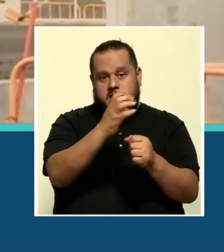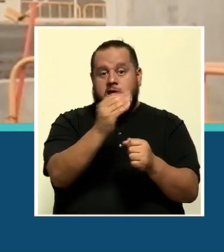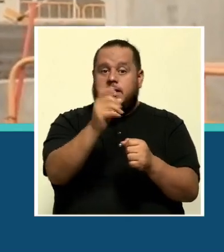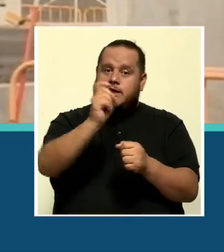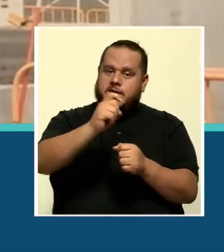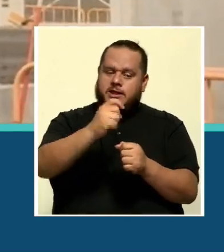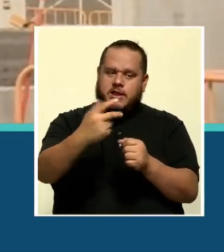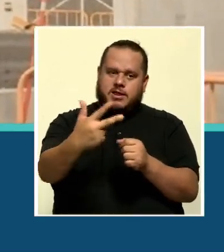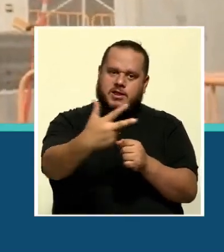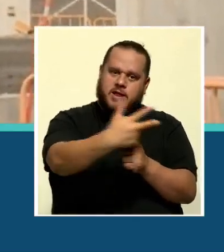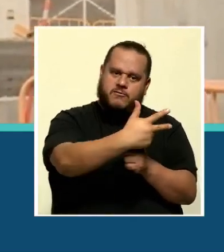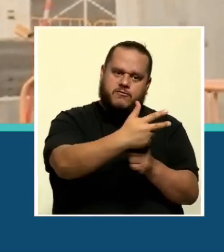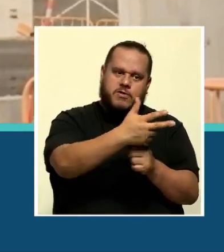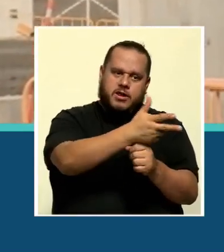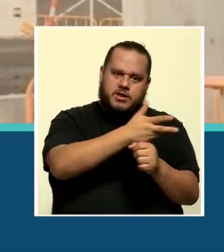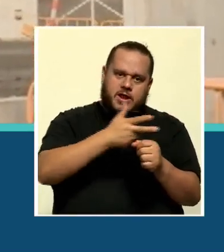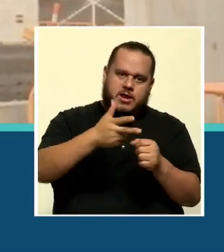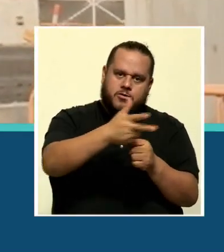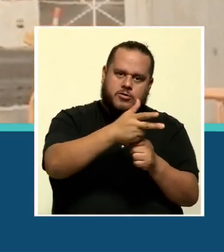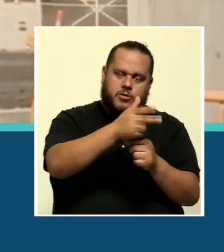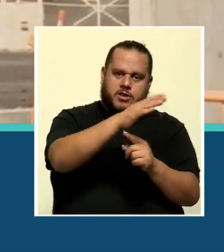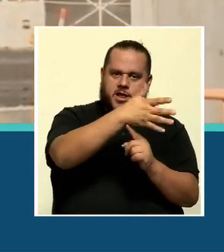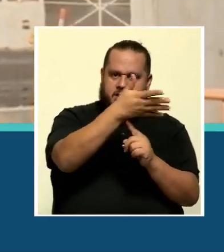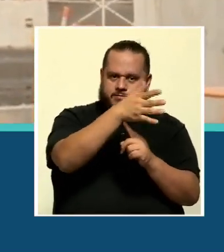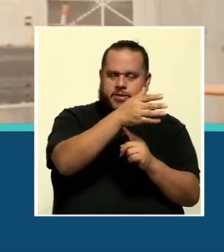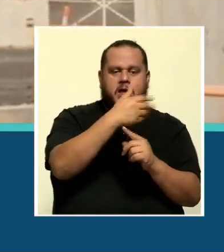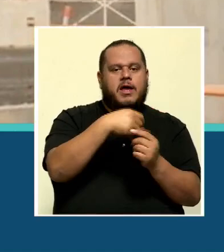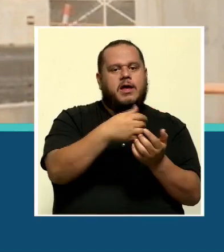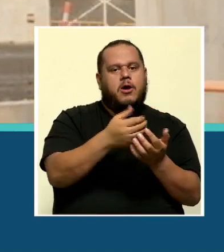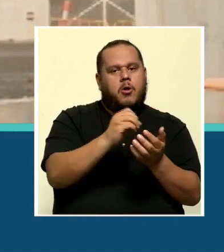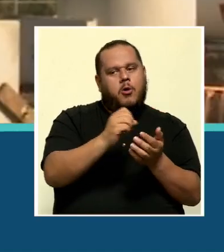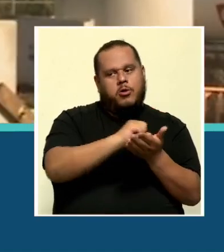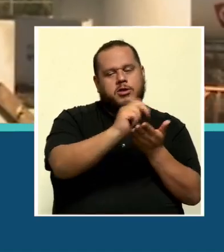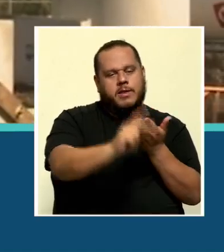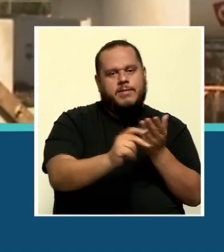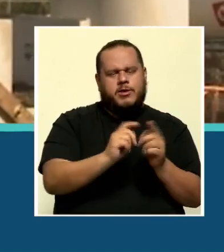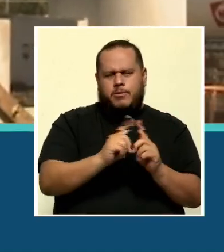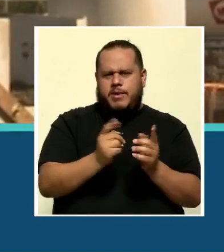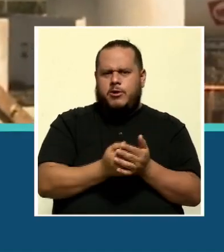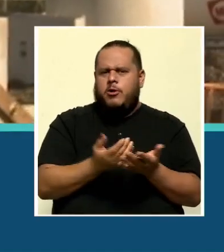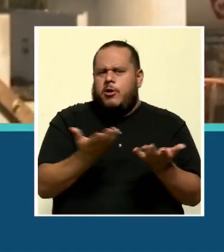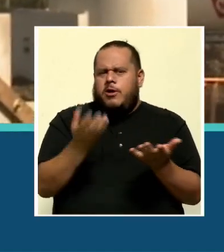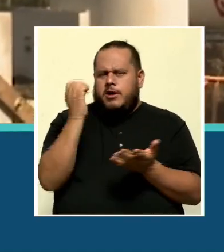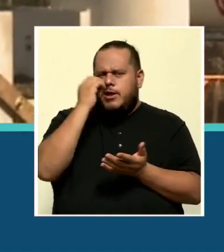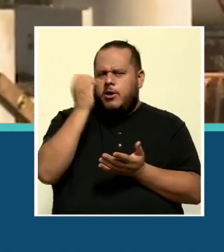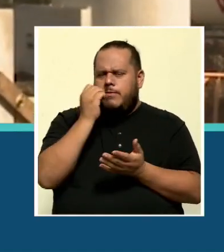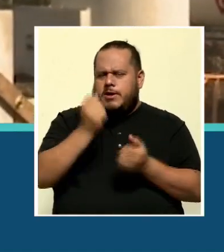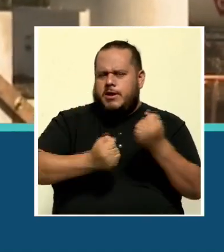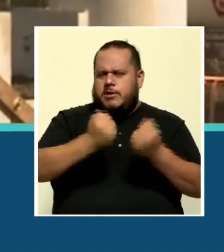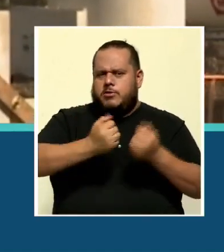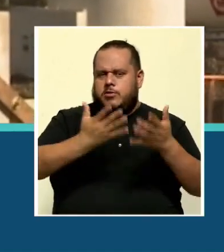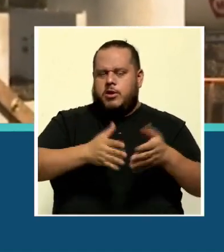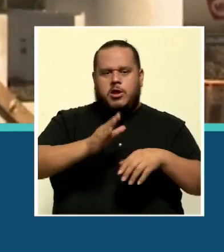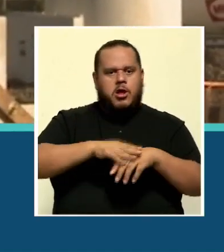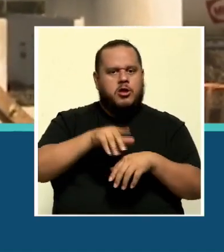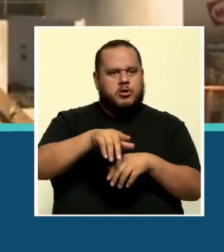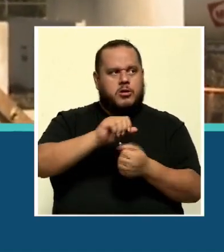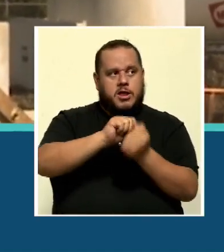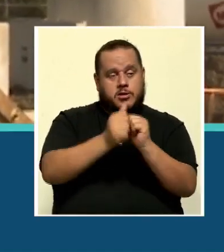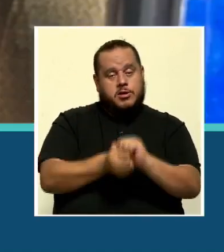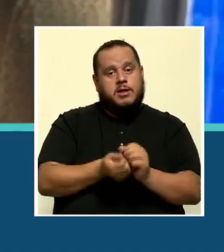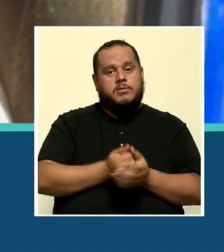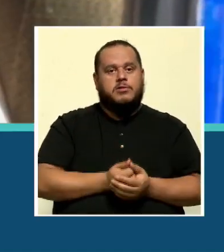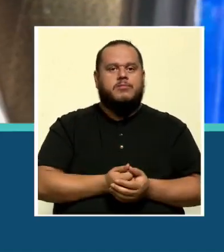necesitan enrumbarse hacia el sector de la Betania, Sabanilla o San Pedro. Pero, ¿qué opinan los conductores acerca de estos